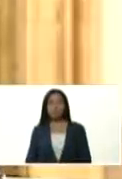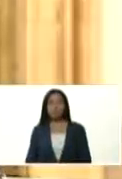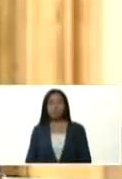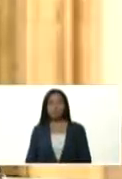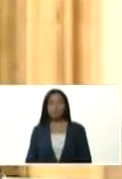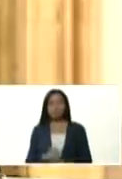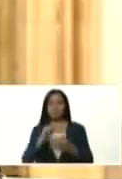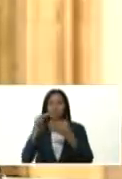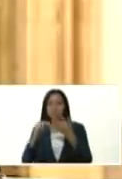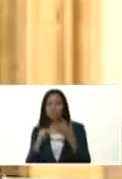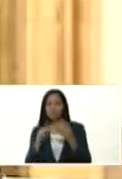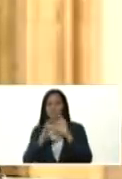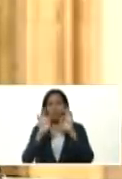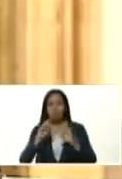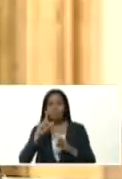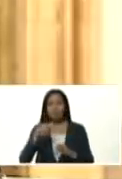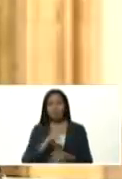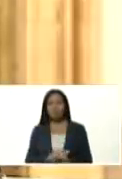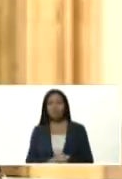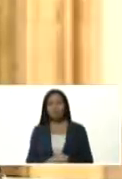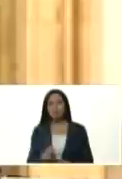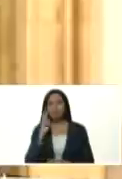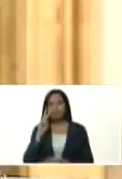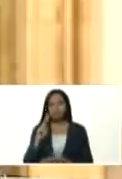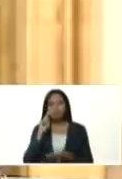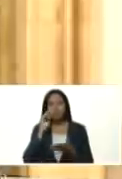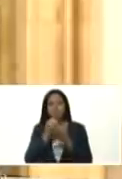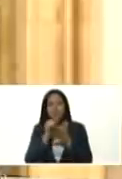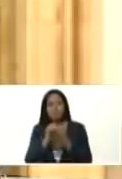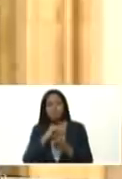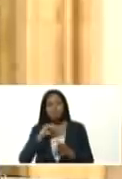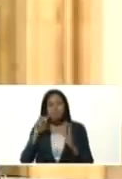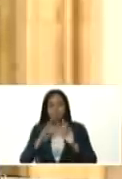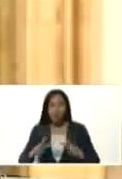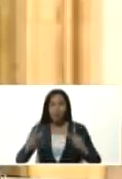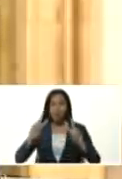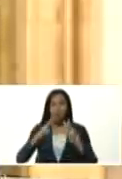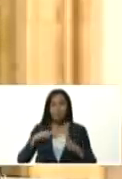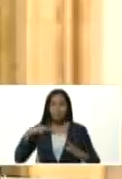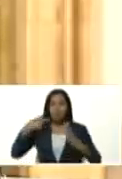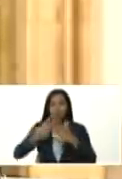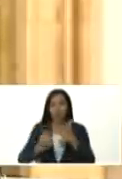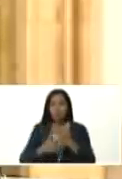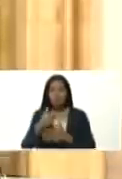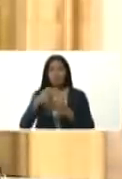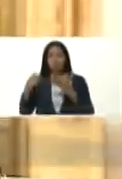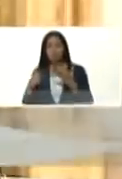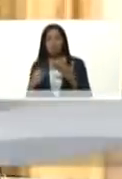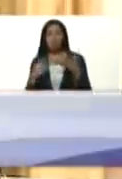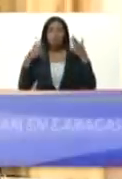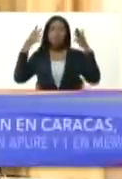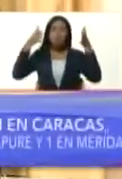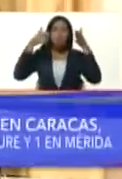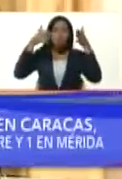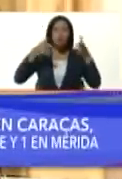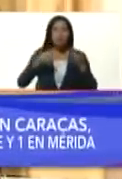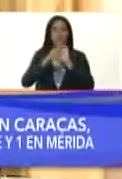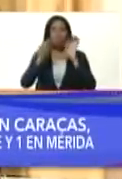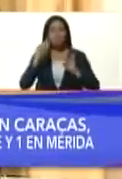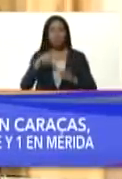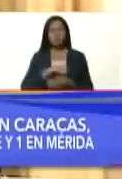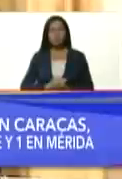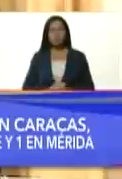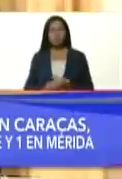Con estos casos, bueno, fíjense ustedes, nosotros tenemos que valorar mucho más las recomendaciones de